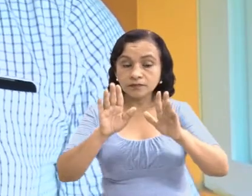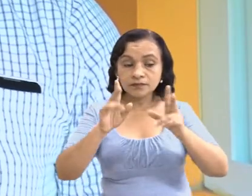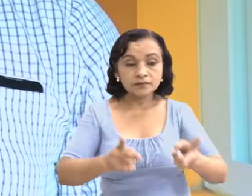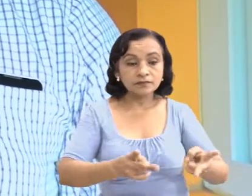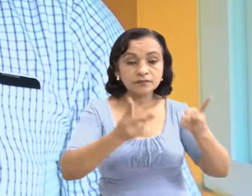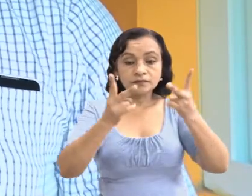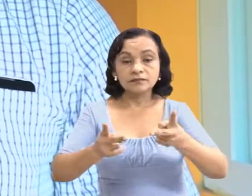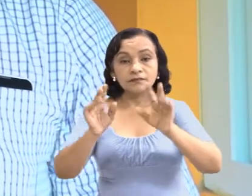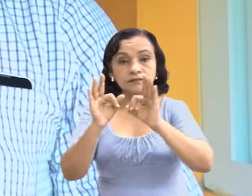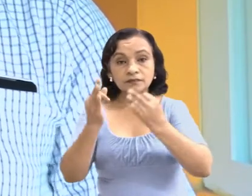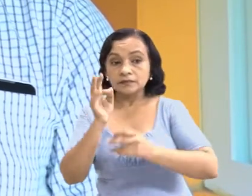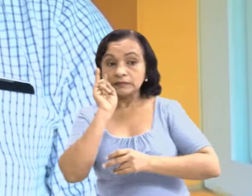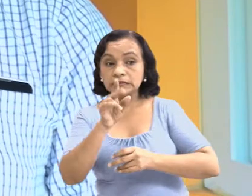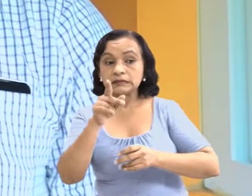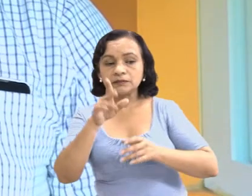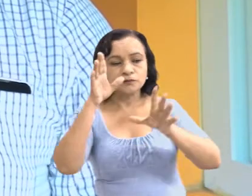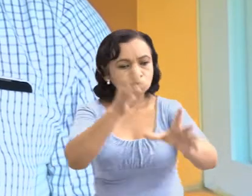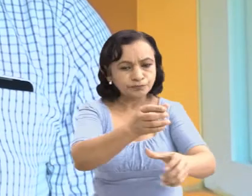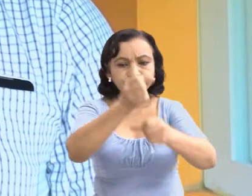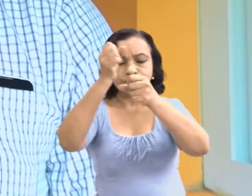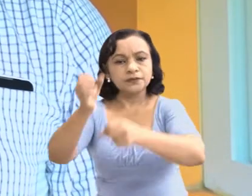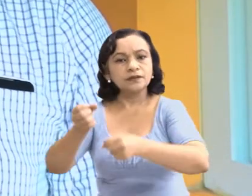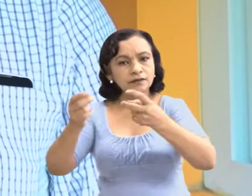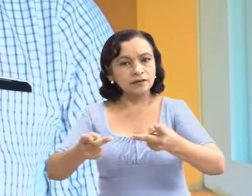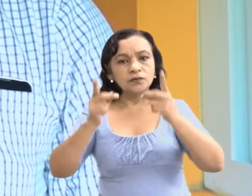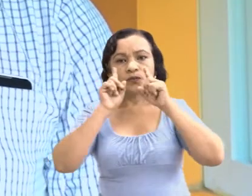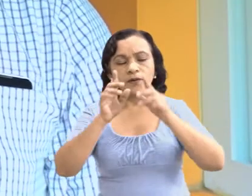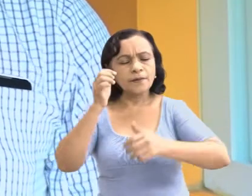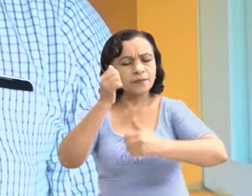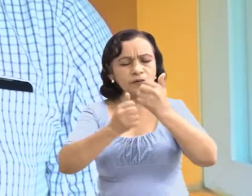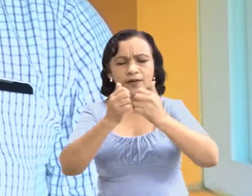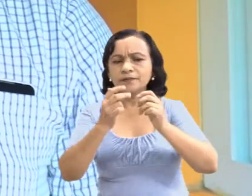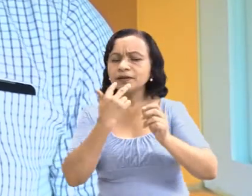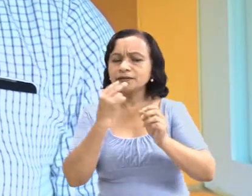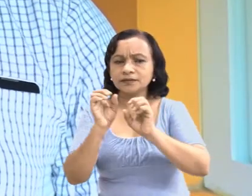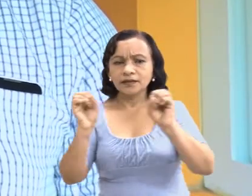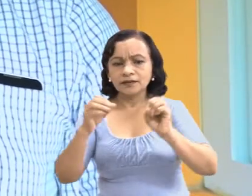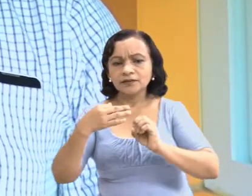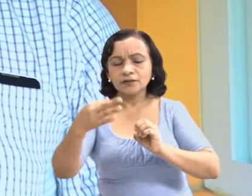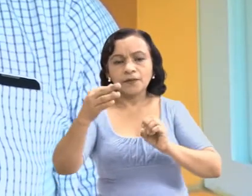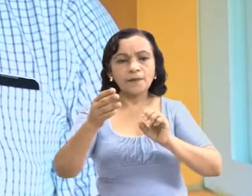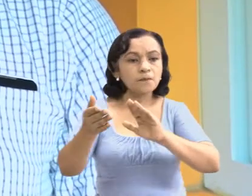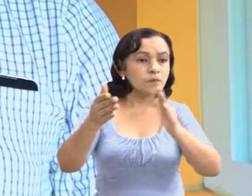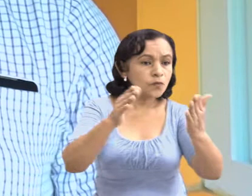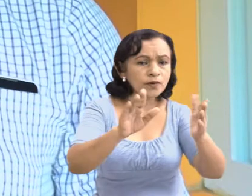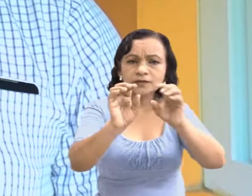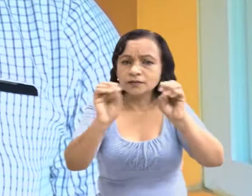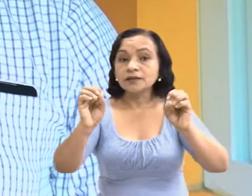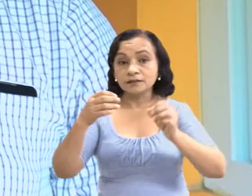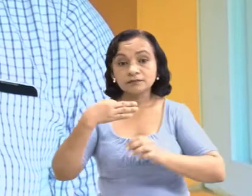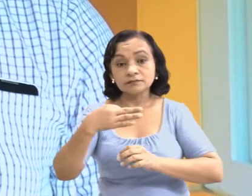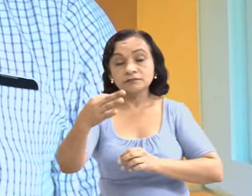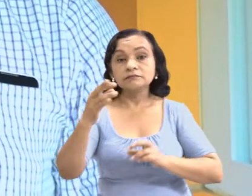rescatar a las familias que nosotros en nuestras comunidades no tengamos. problemas familiares, ni personas, ni